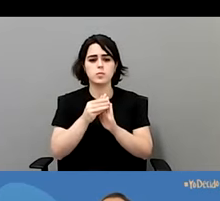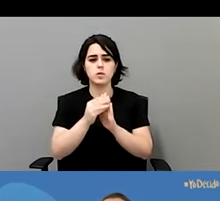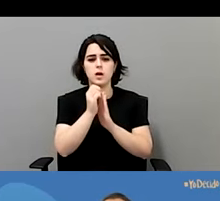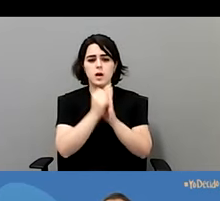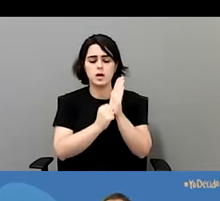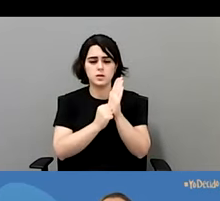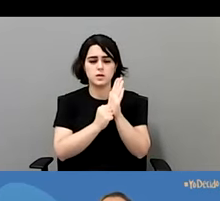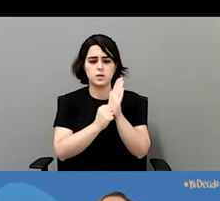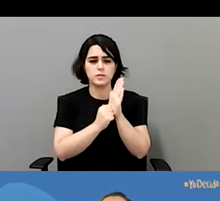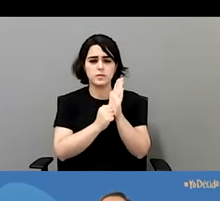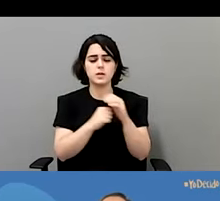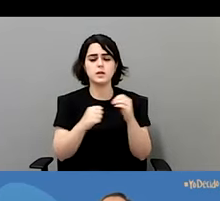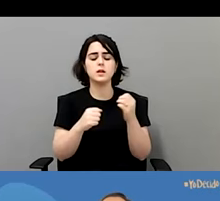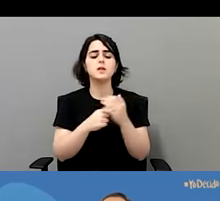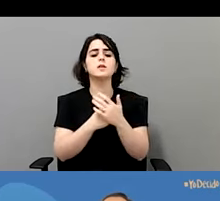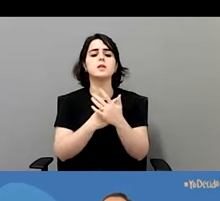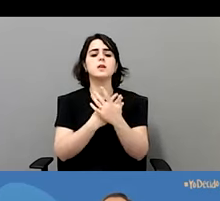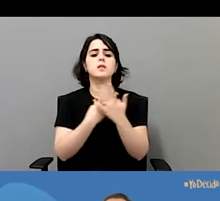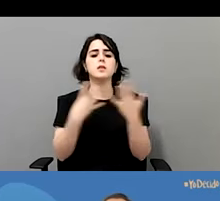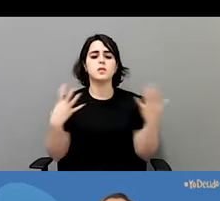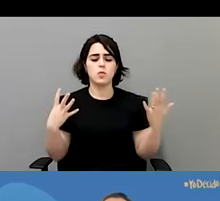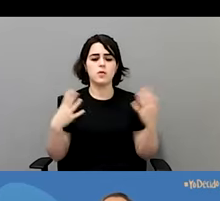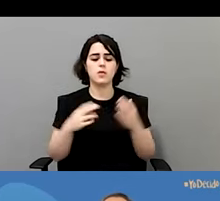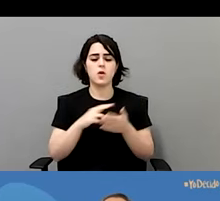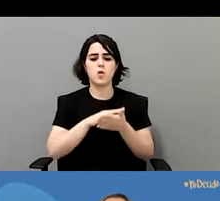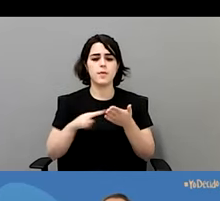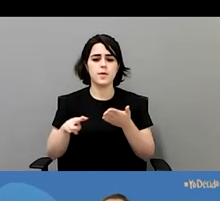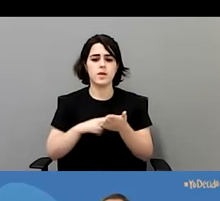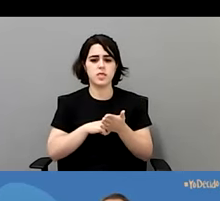artículo 19 de la Convención